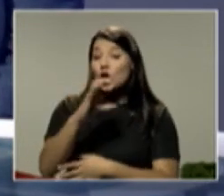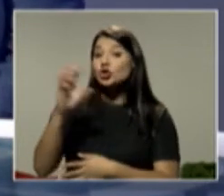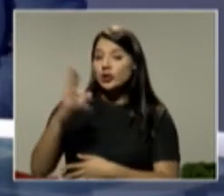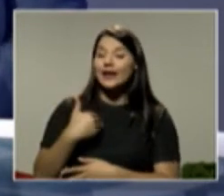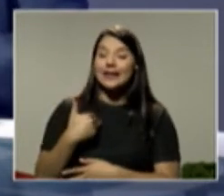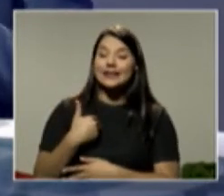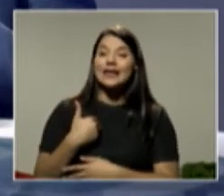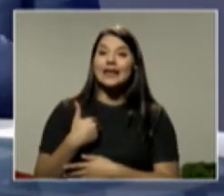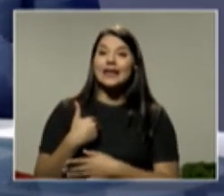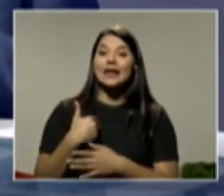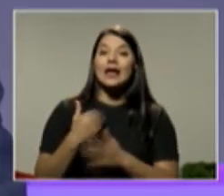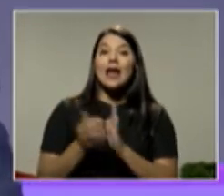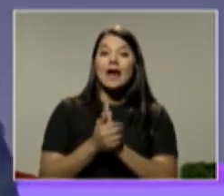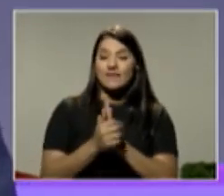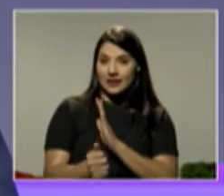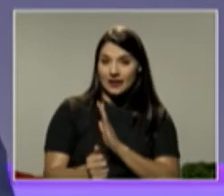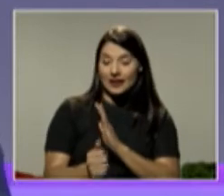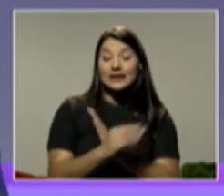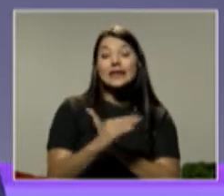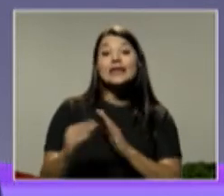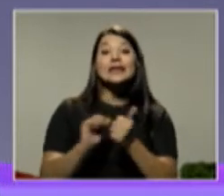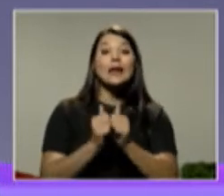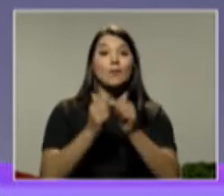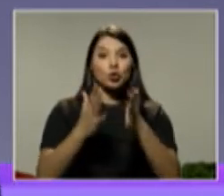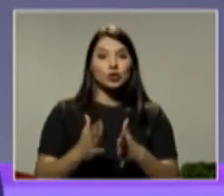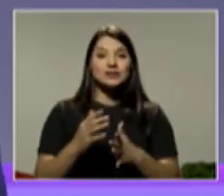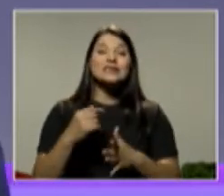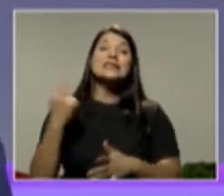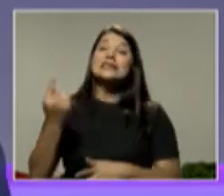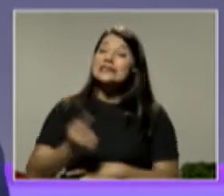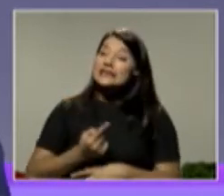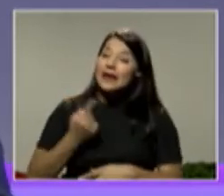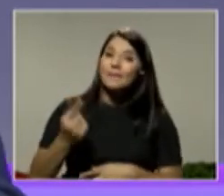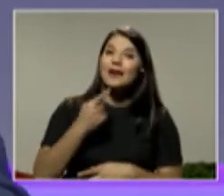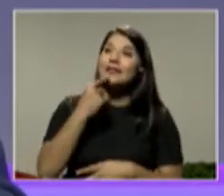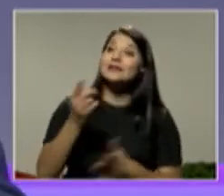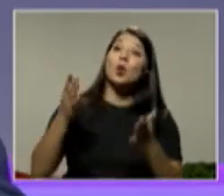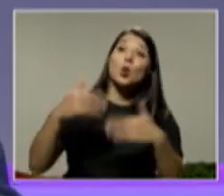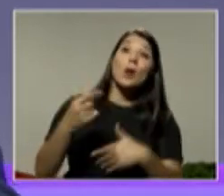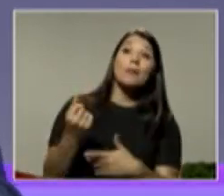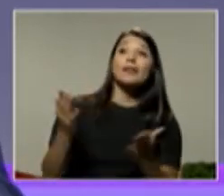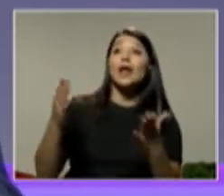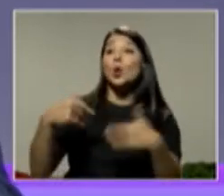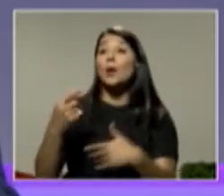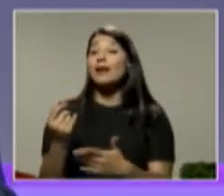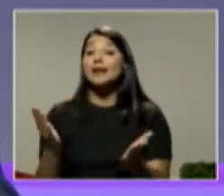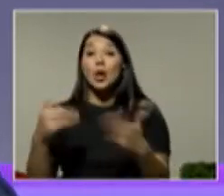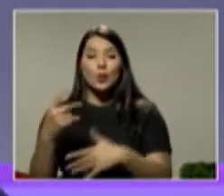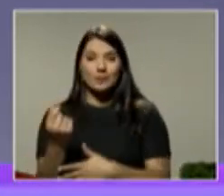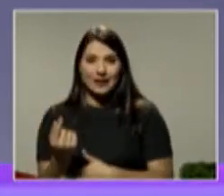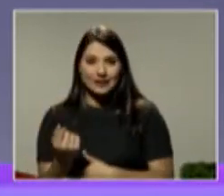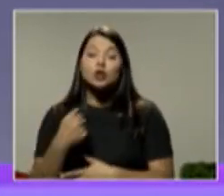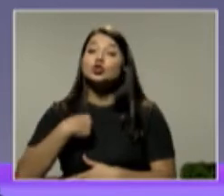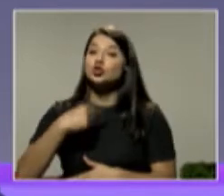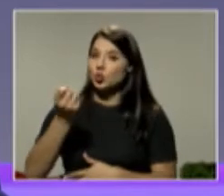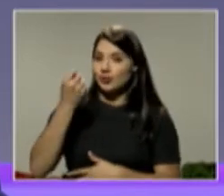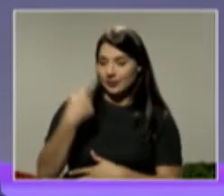recurso. Siempre, yo sé que la cantaleta, por decirlo de alguna manera, es que no hay plata, no hay plata, no hay plata. Yo en lo personal